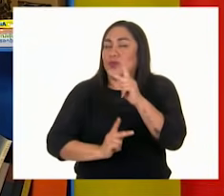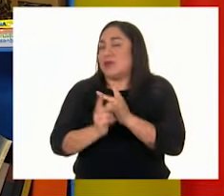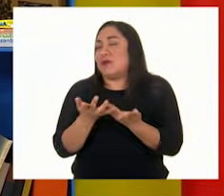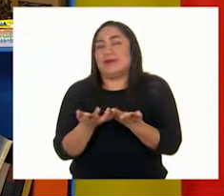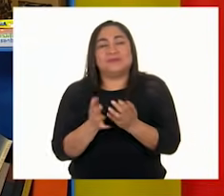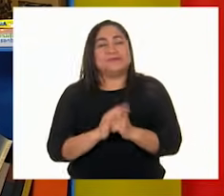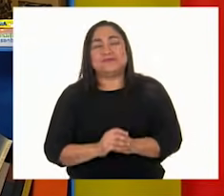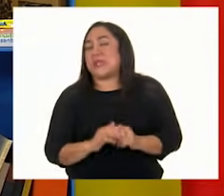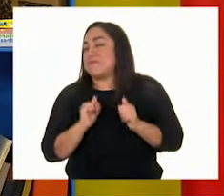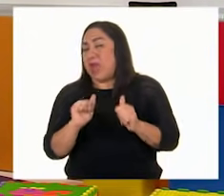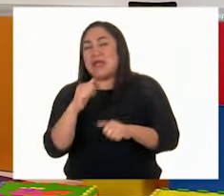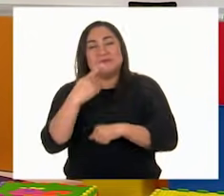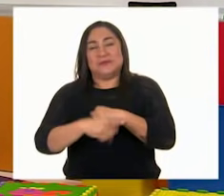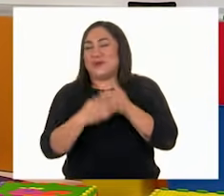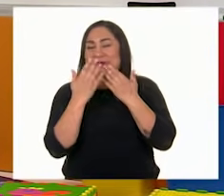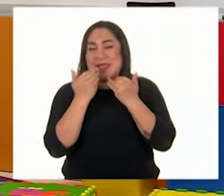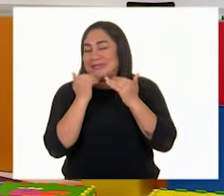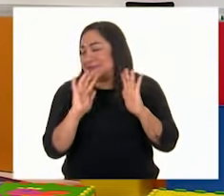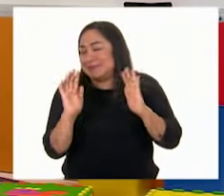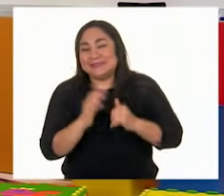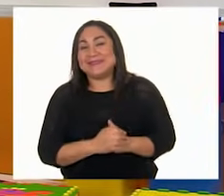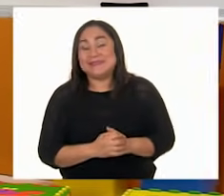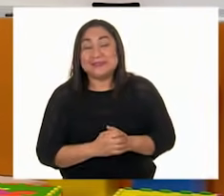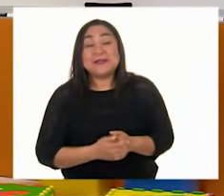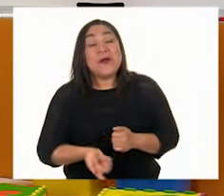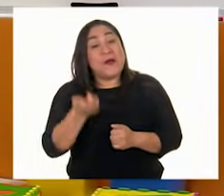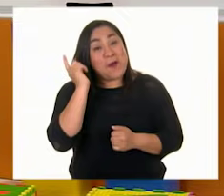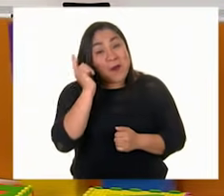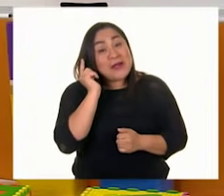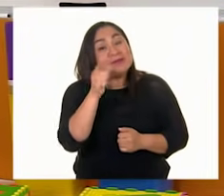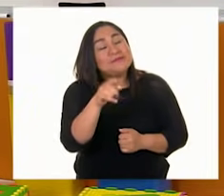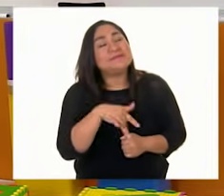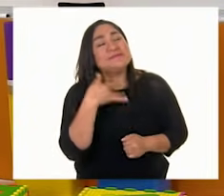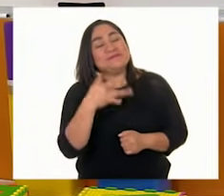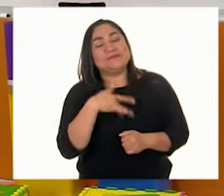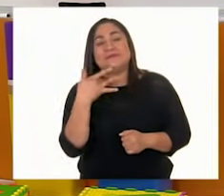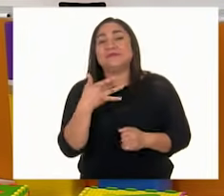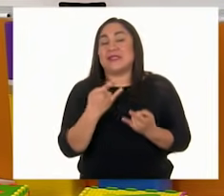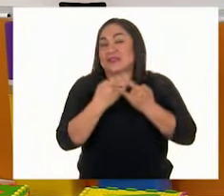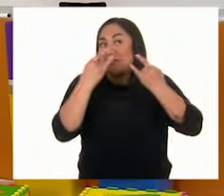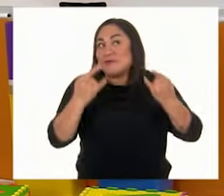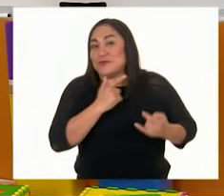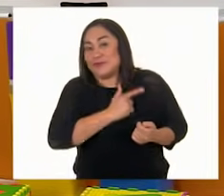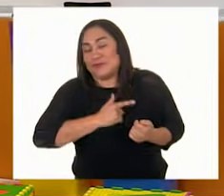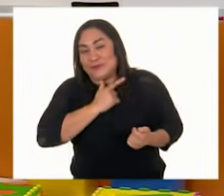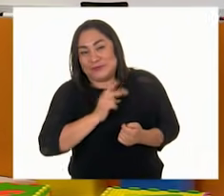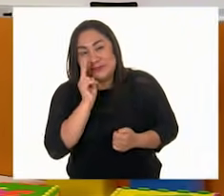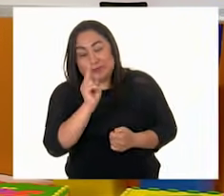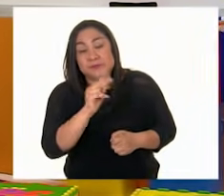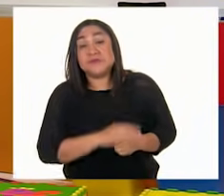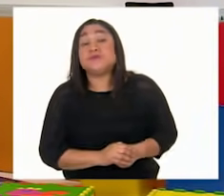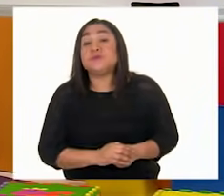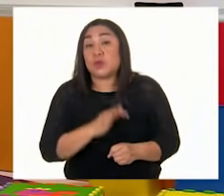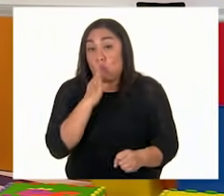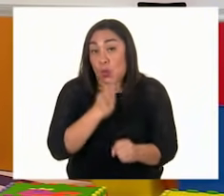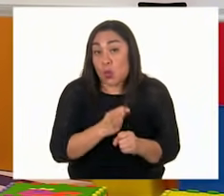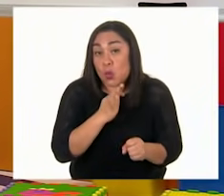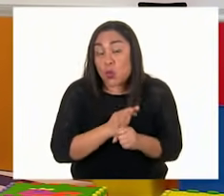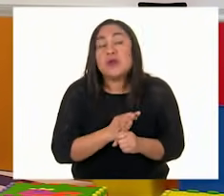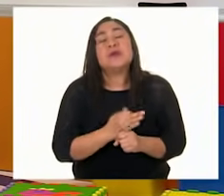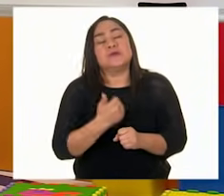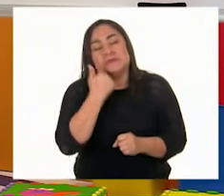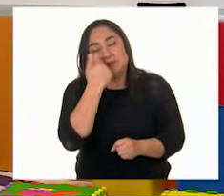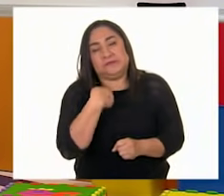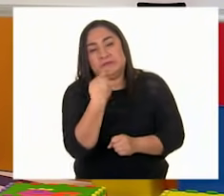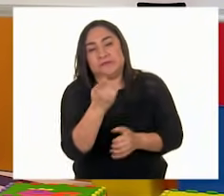peligro. Muy bien, niños, espero que hayan disfrutado mucho de esta narración. Ahora, quiero comentarte que